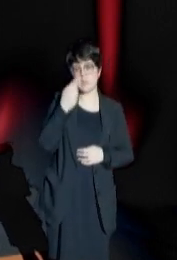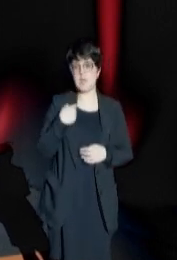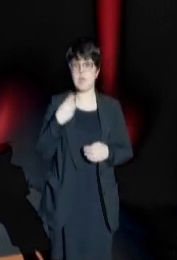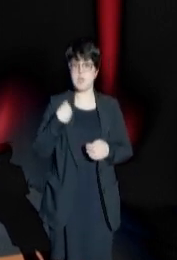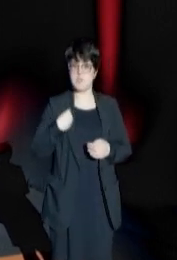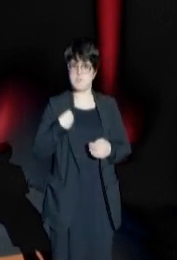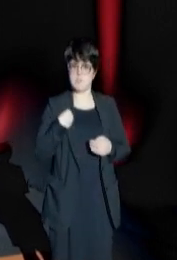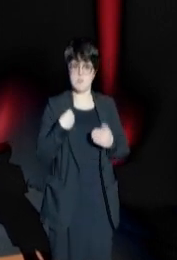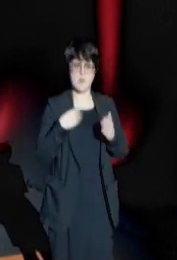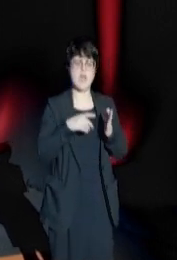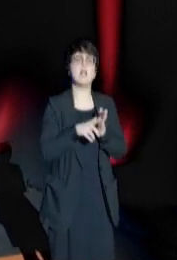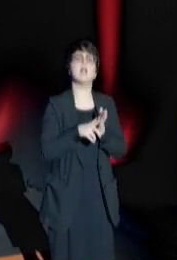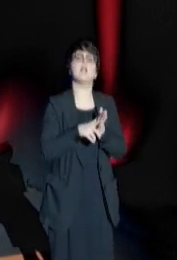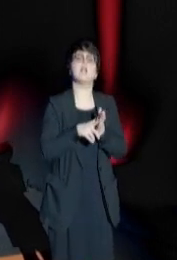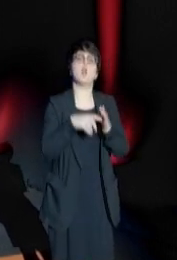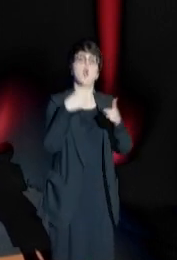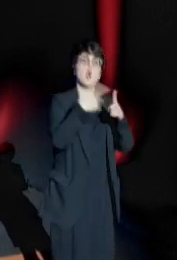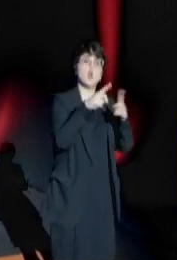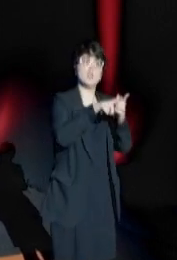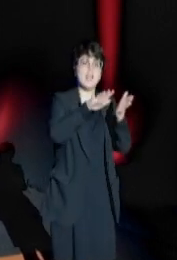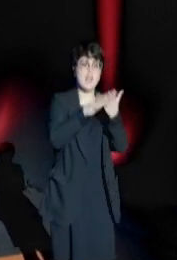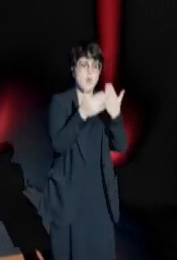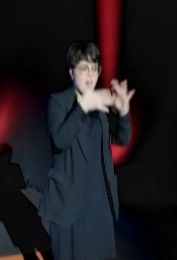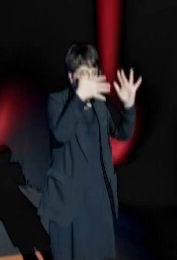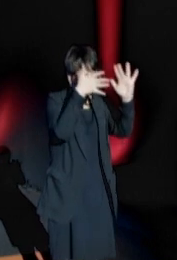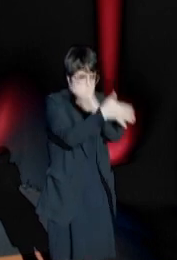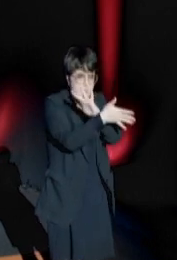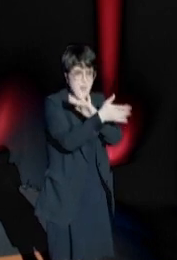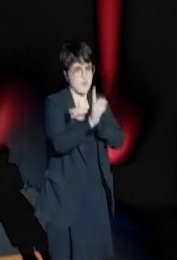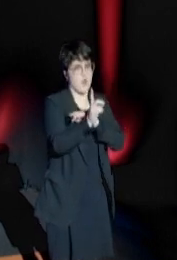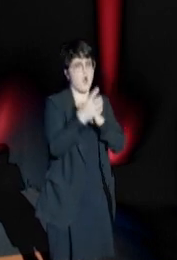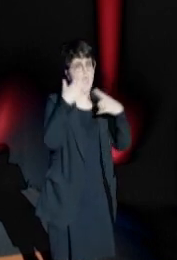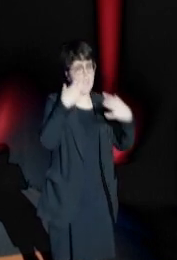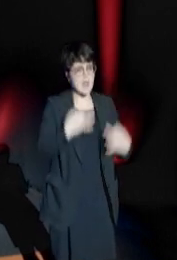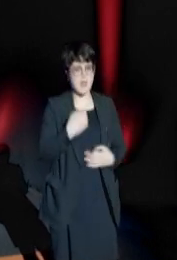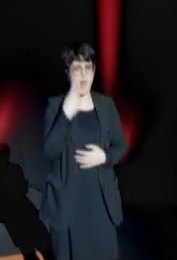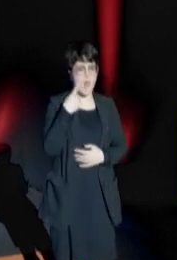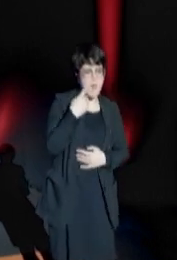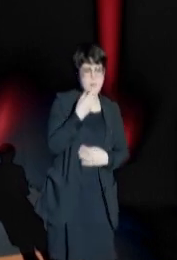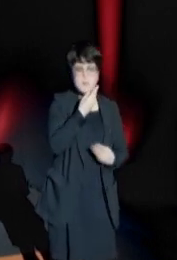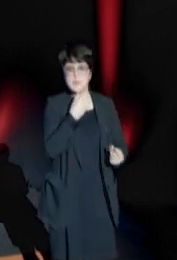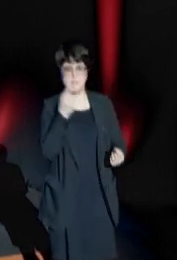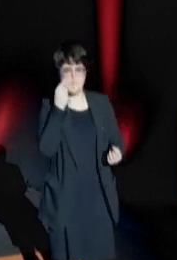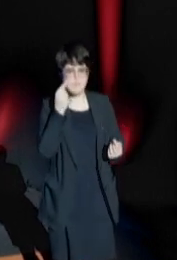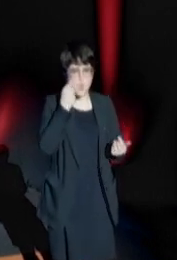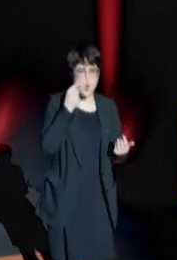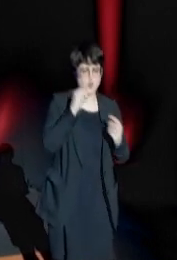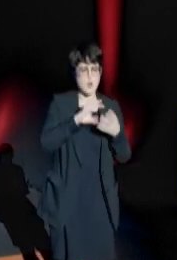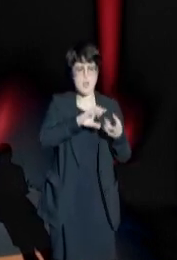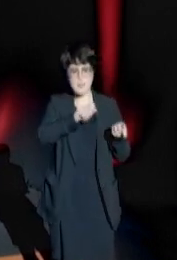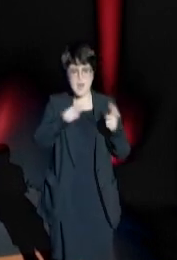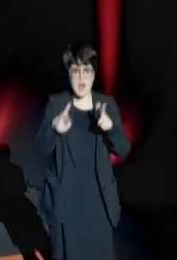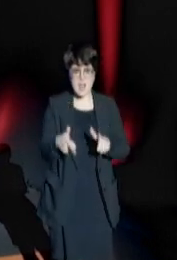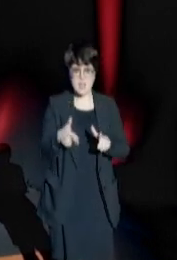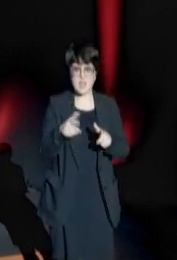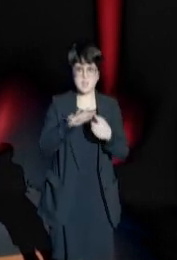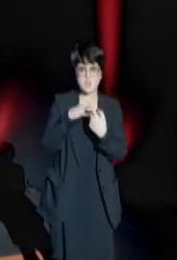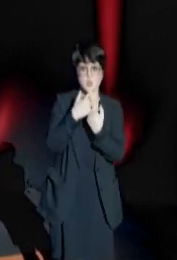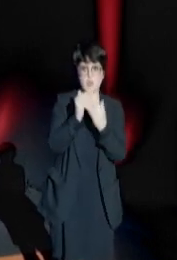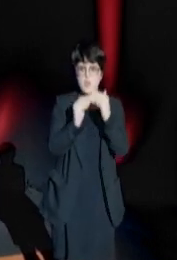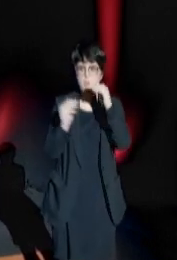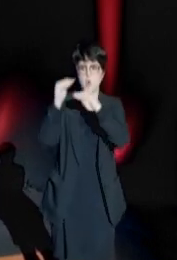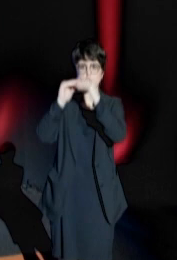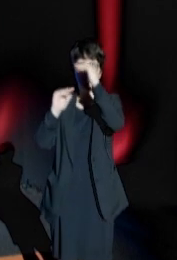lenguaje que defina exactamente las cosas existe una teoría de familiaridad de parecidos y superposición de familiaridades